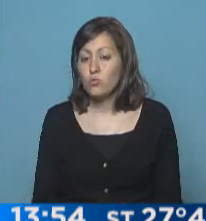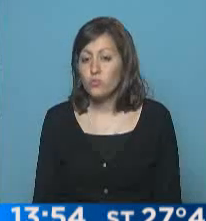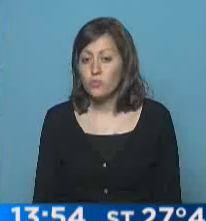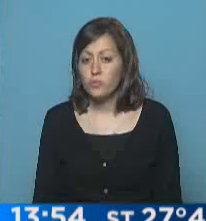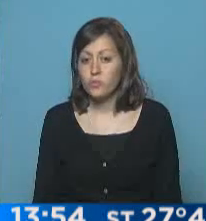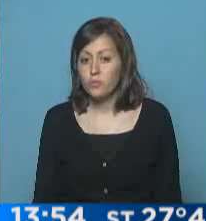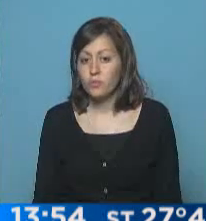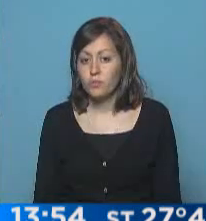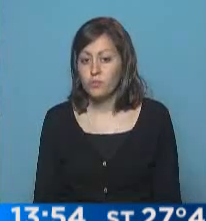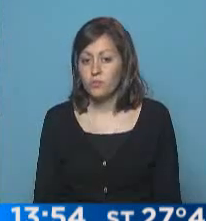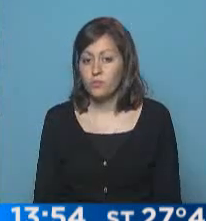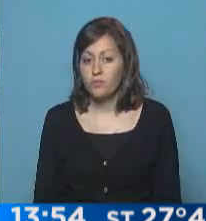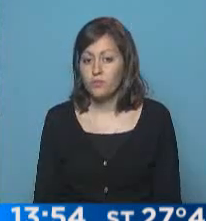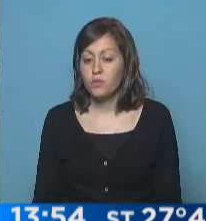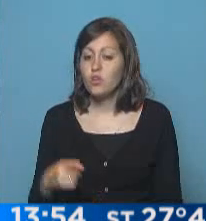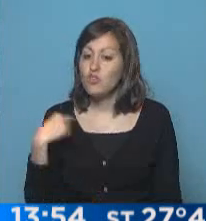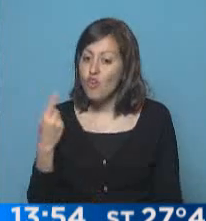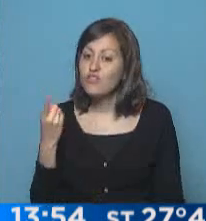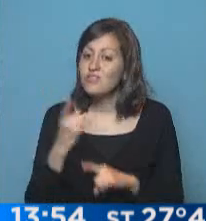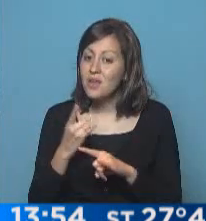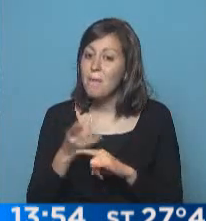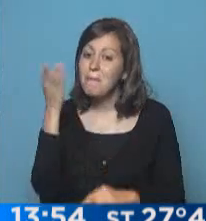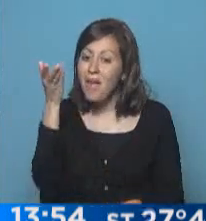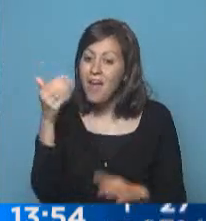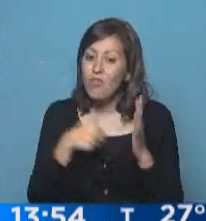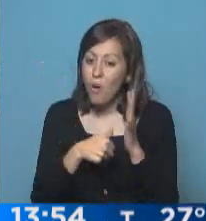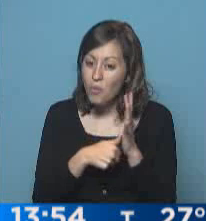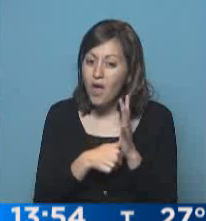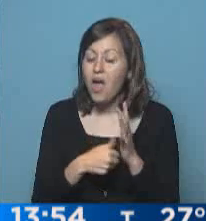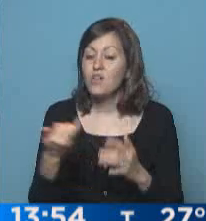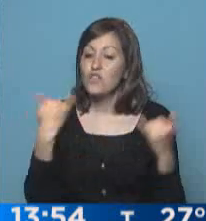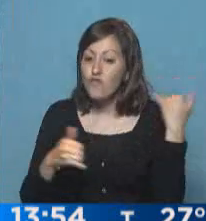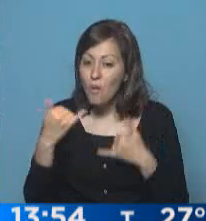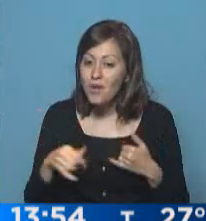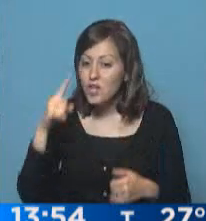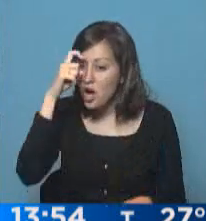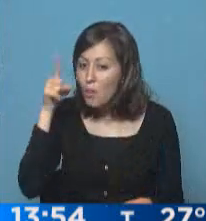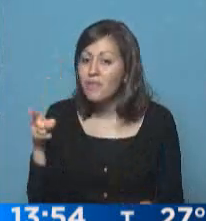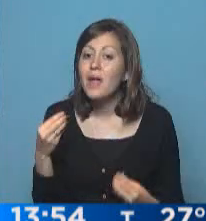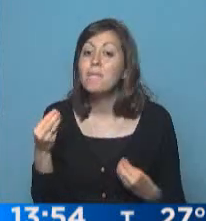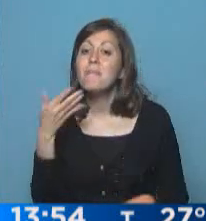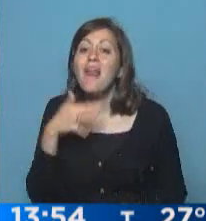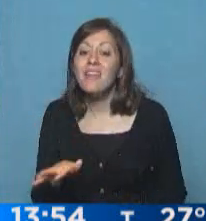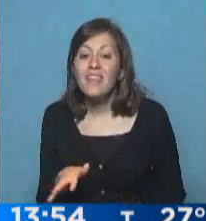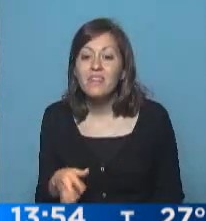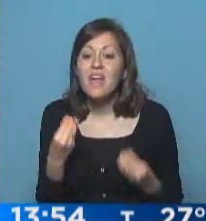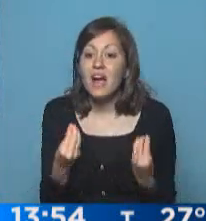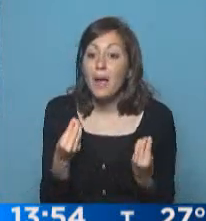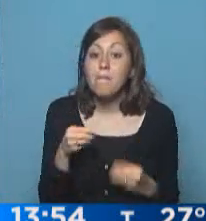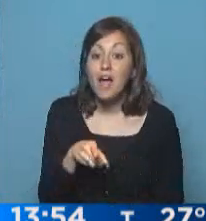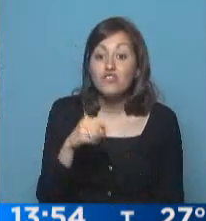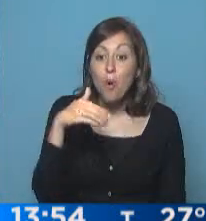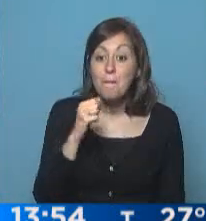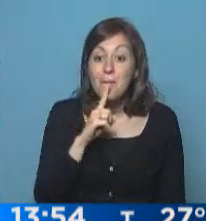en todas las oportunidades que nosotros solicitamos documentación e información al hospital para poder entender qué fue lo que le sucedió a